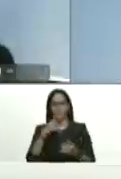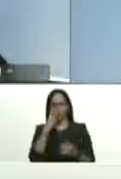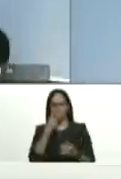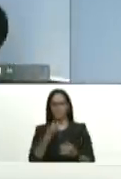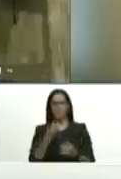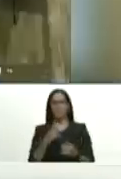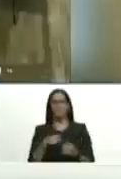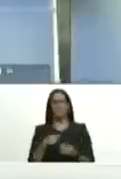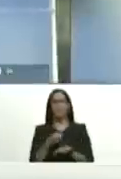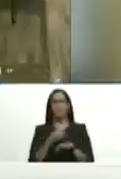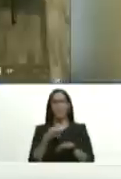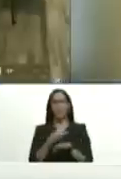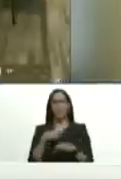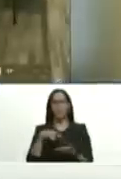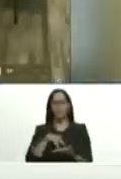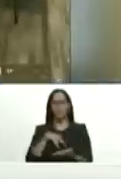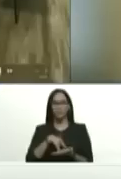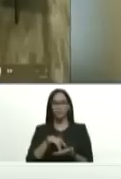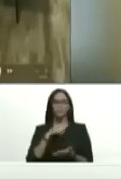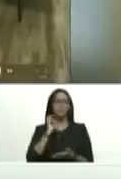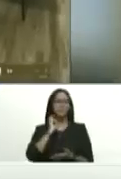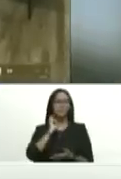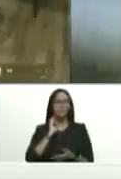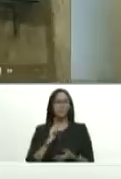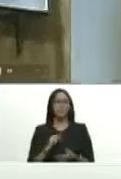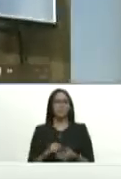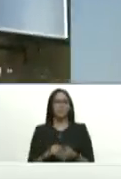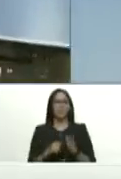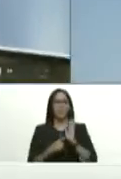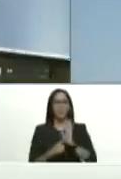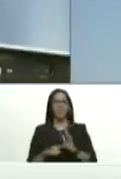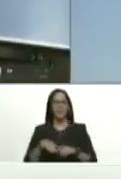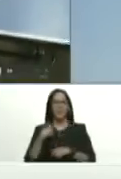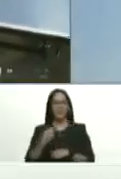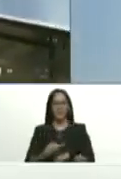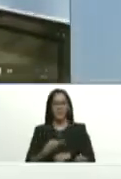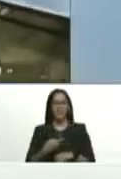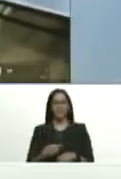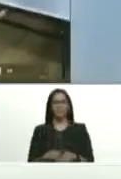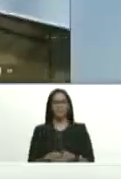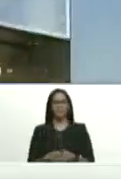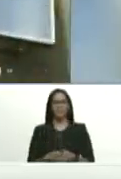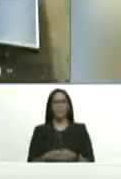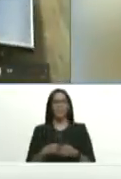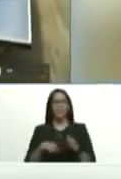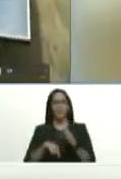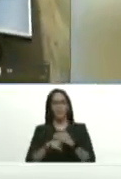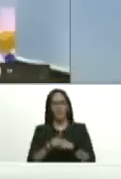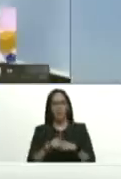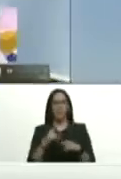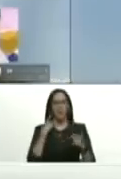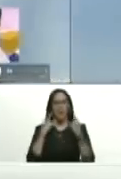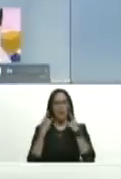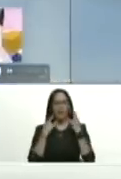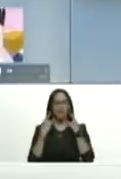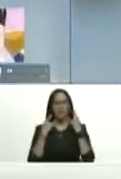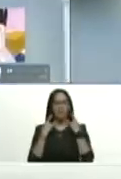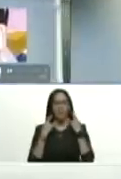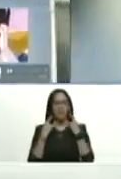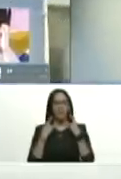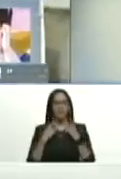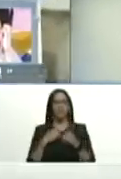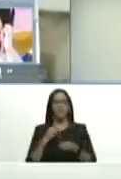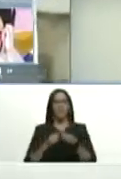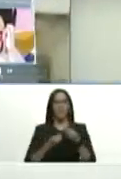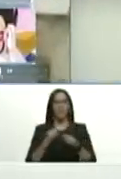Lacaba. Y de verdad le dije, vamos a mostrar esto mañana, Lacaba. Y vamos a activar de una vez y vamos a